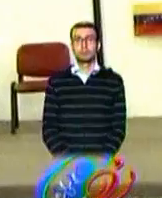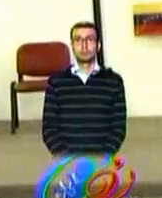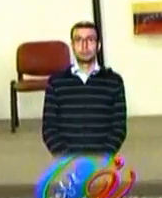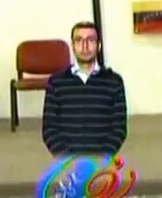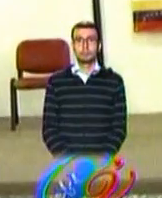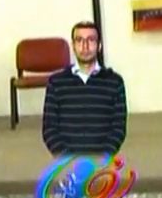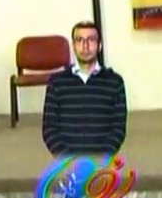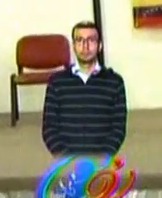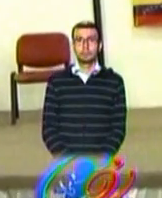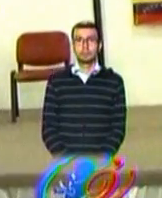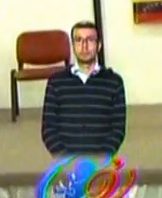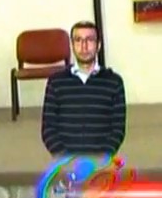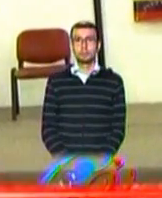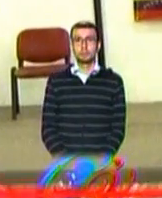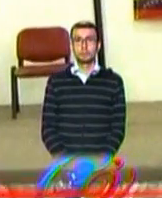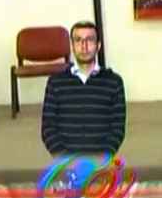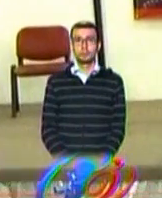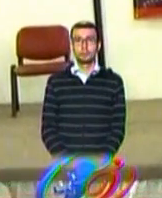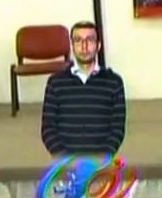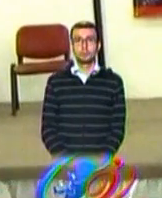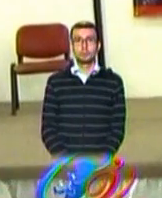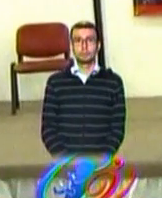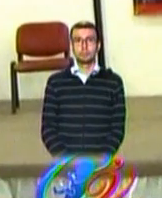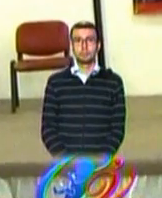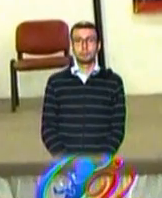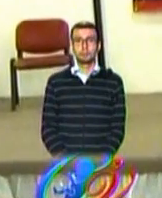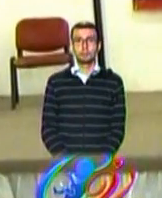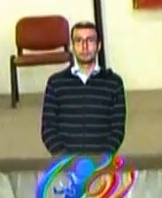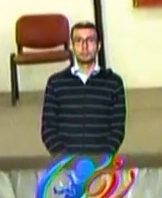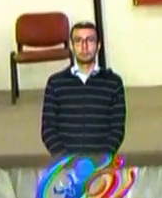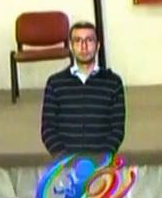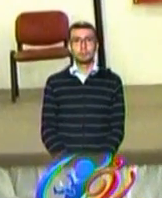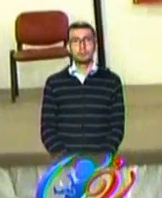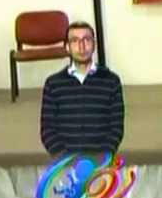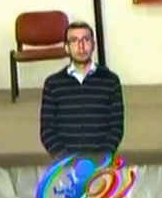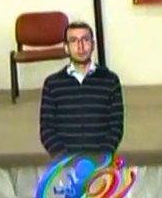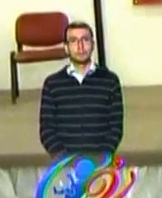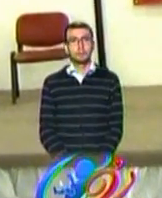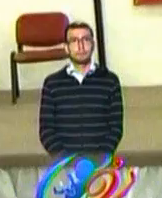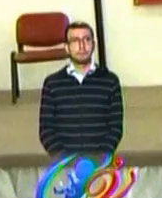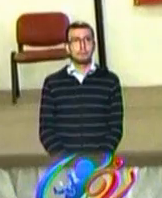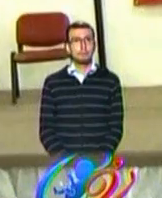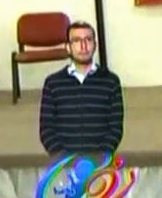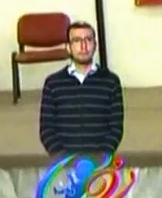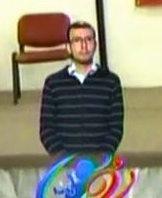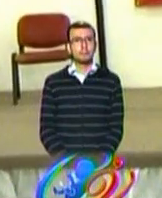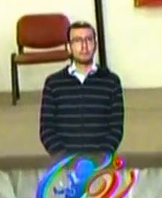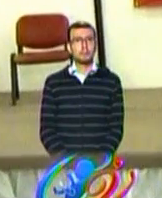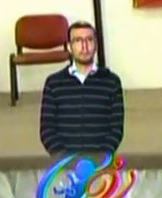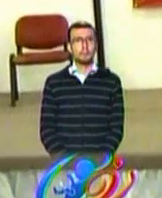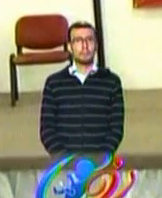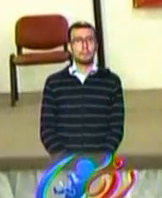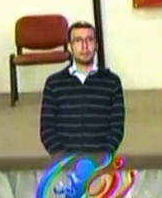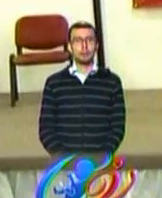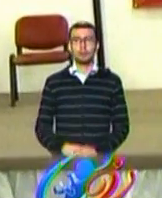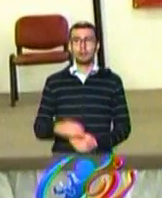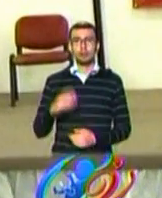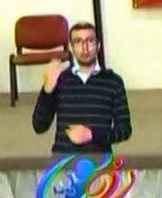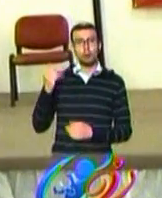Vital. Brayeta es una persona que está en los programas de la India,